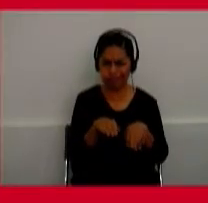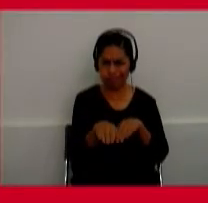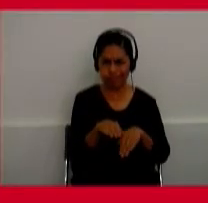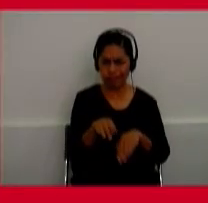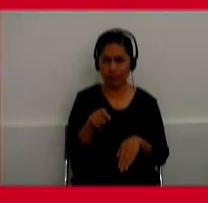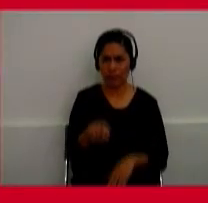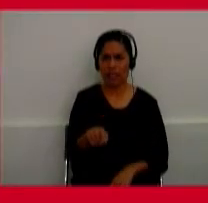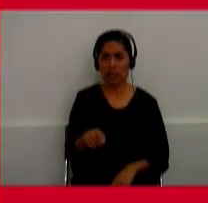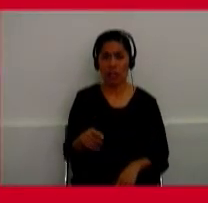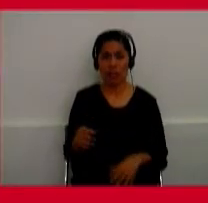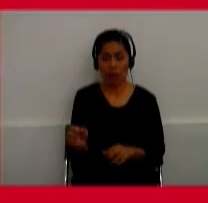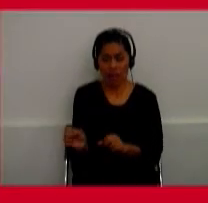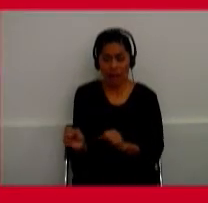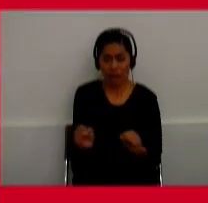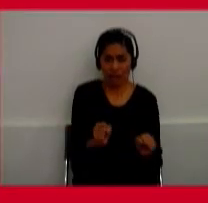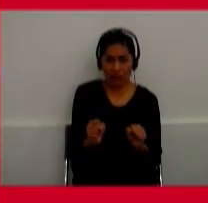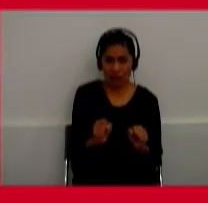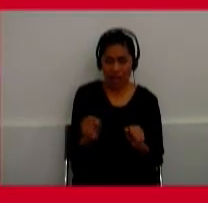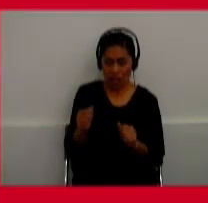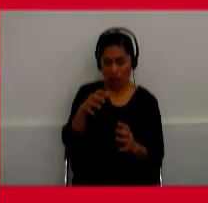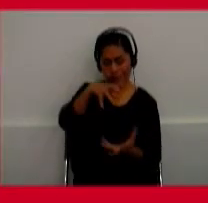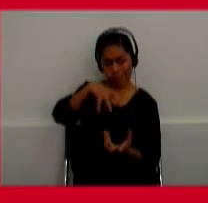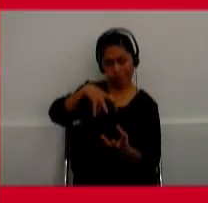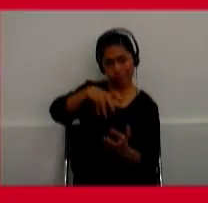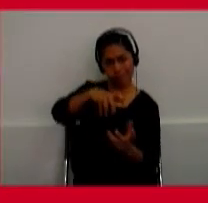cargado y posenfriado y